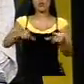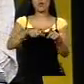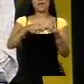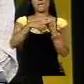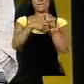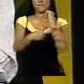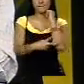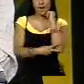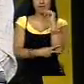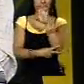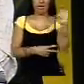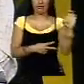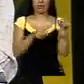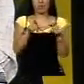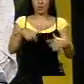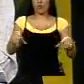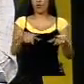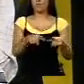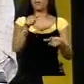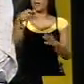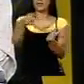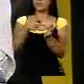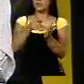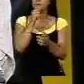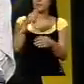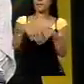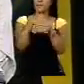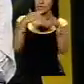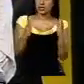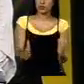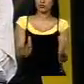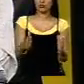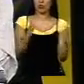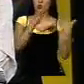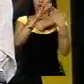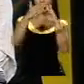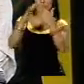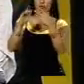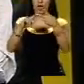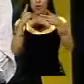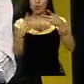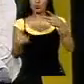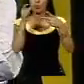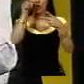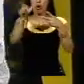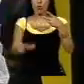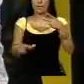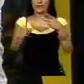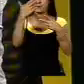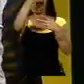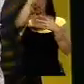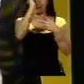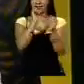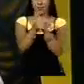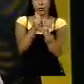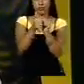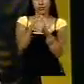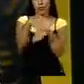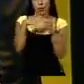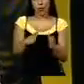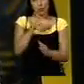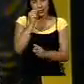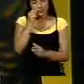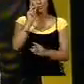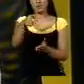Capital. El evento estarán presentes los ministros de las comunas, Isis Ochoa y Héctor Rodríguez. Bueno, esos